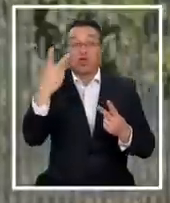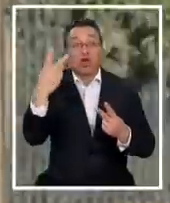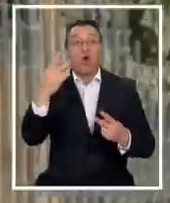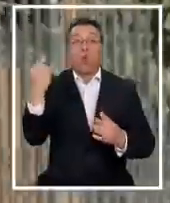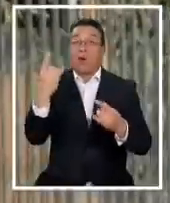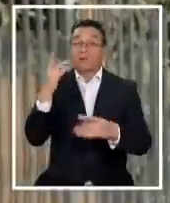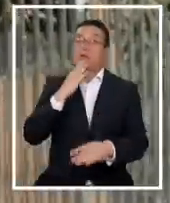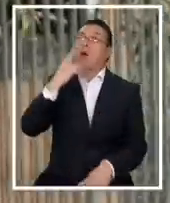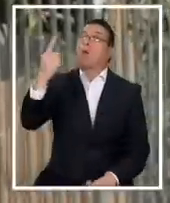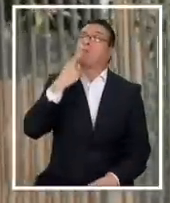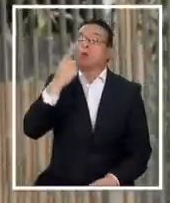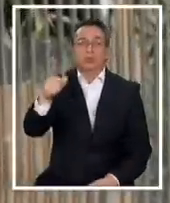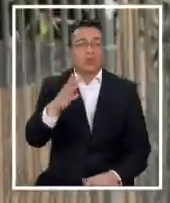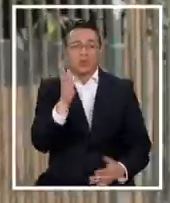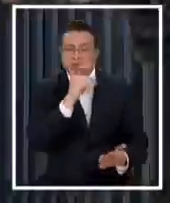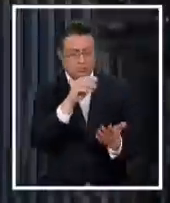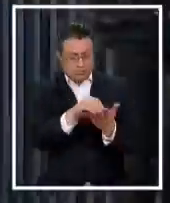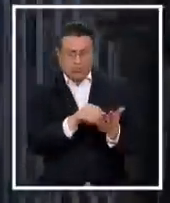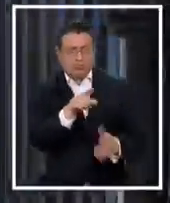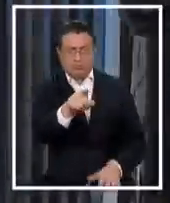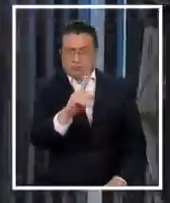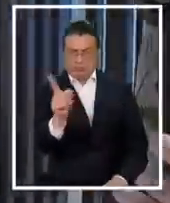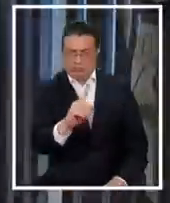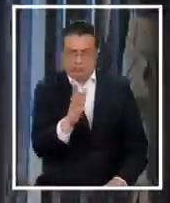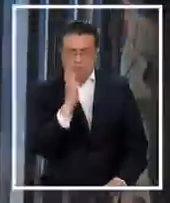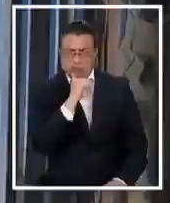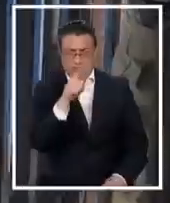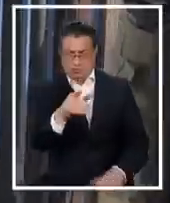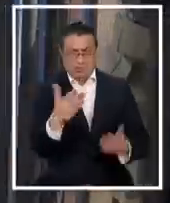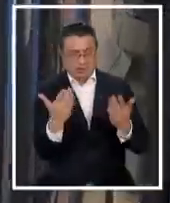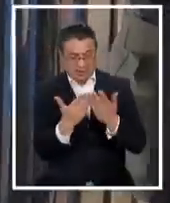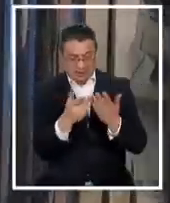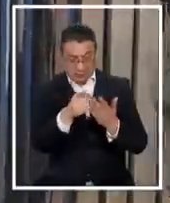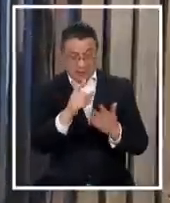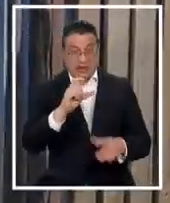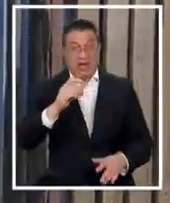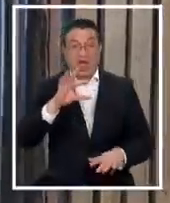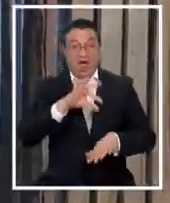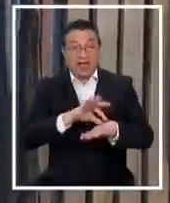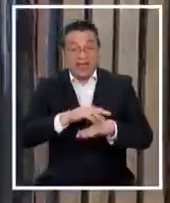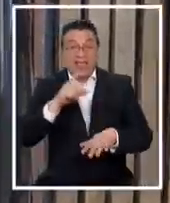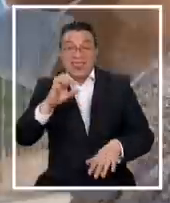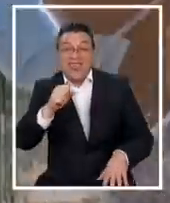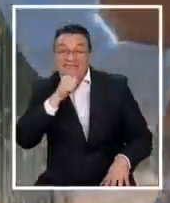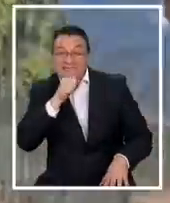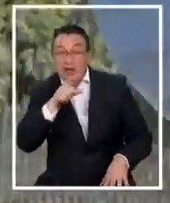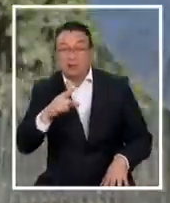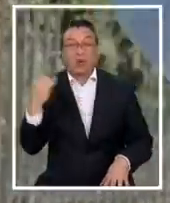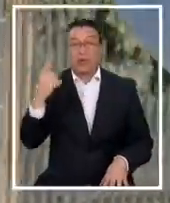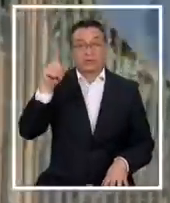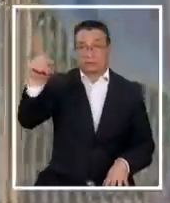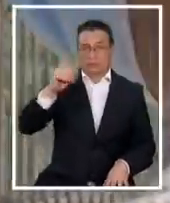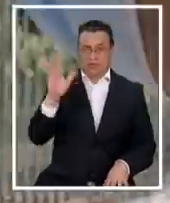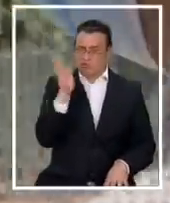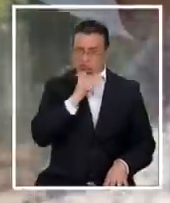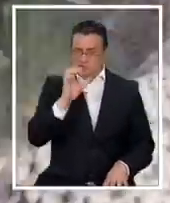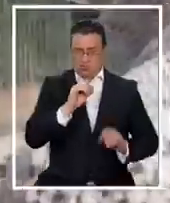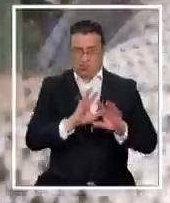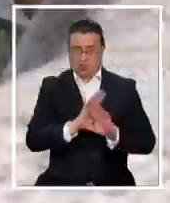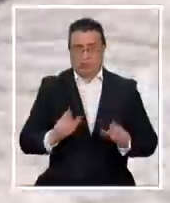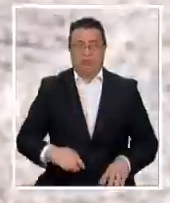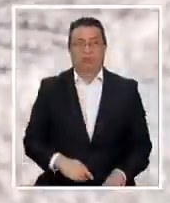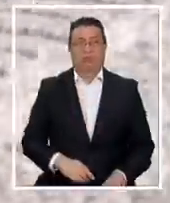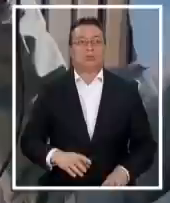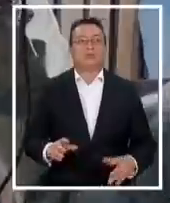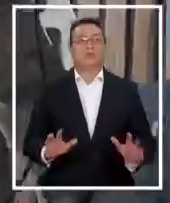universidades, ¿ya?, que no tienen ningún registro de usted. Es más, dicen que la especialidad que usted tiene de geriatra, ellos no la imparten en la Universidad Rómulo Gallegos. Bueno, permiso,